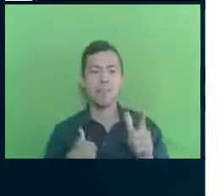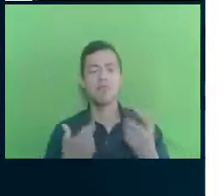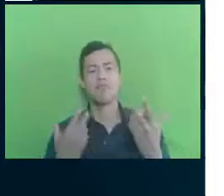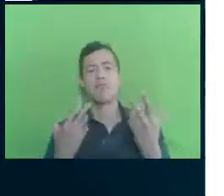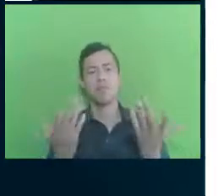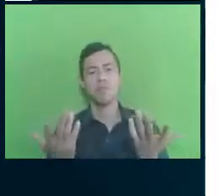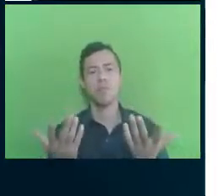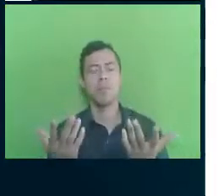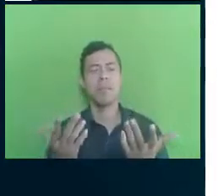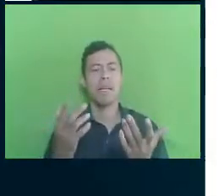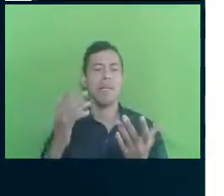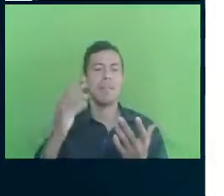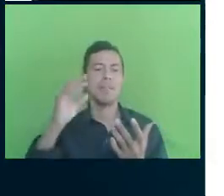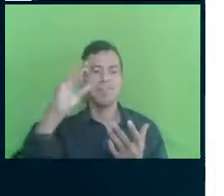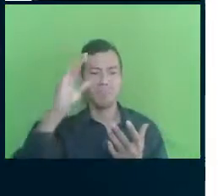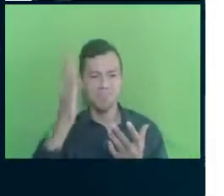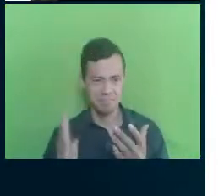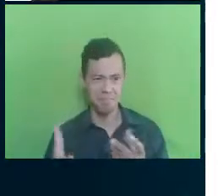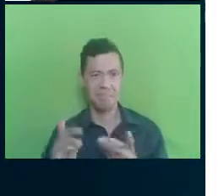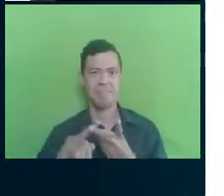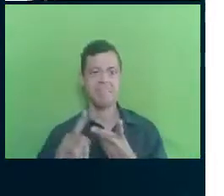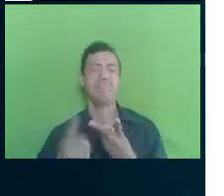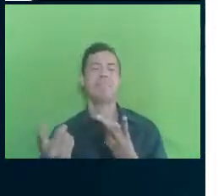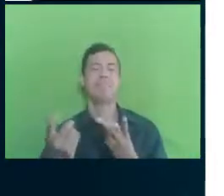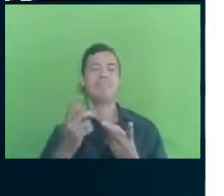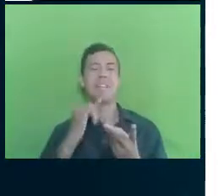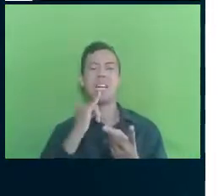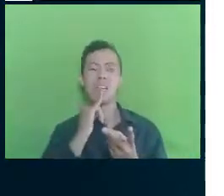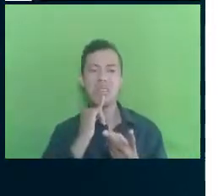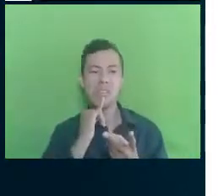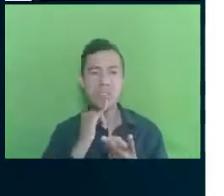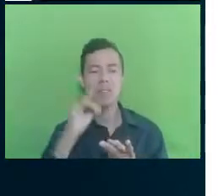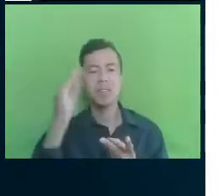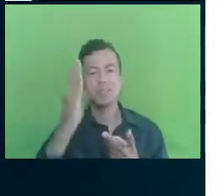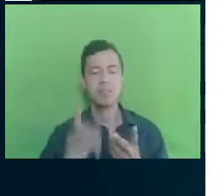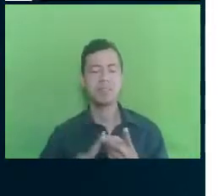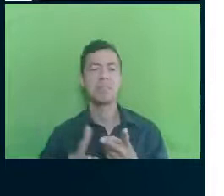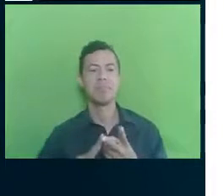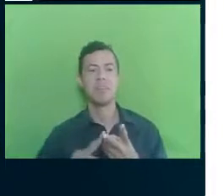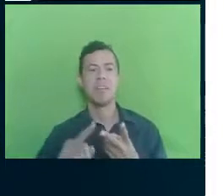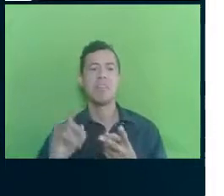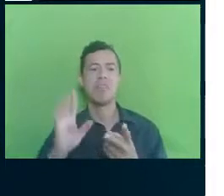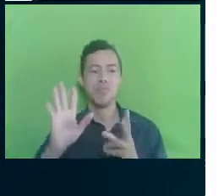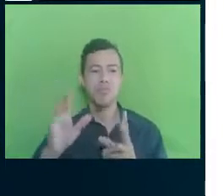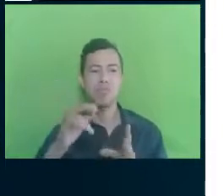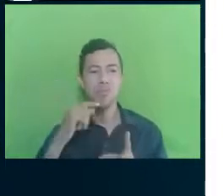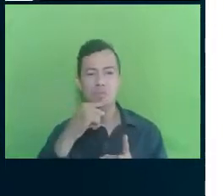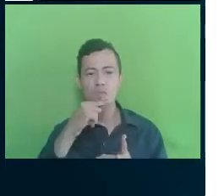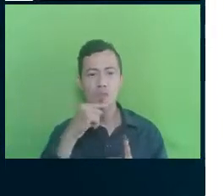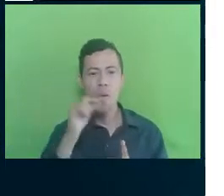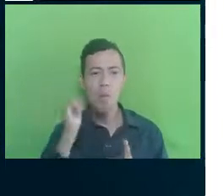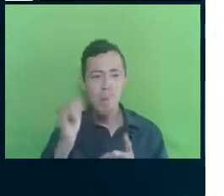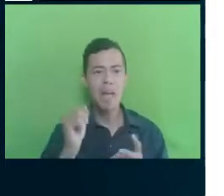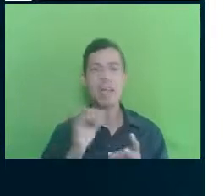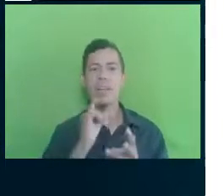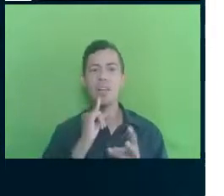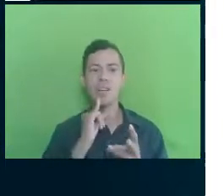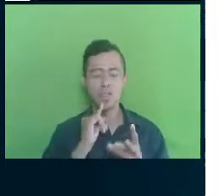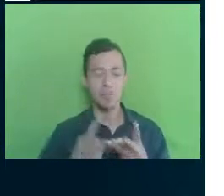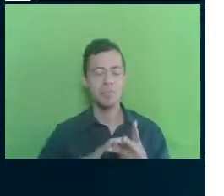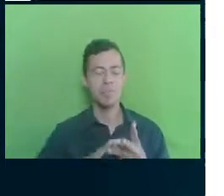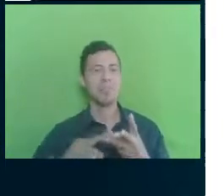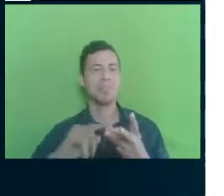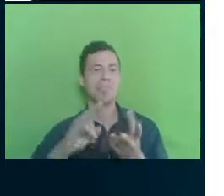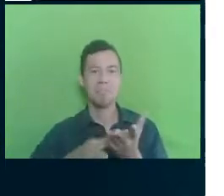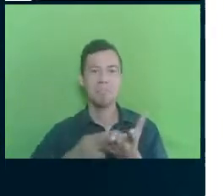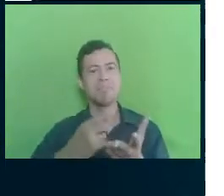ruso, español, etcétera. Esto es un algoritmo embedido dentro de uno de nuestros productos que se llama Google Translation.